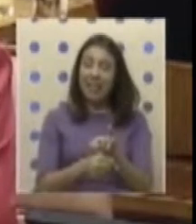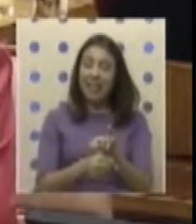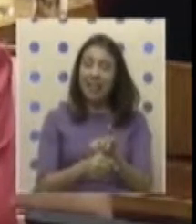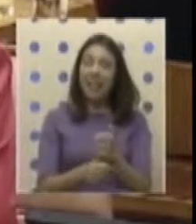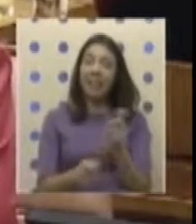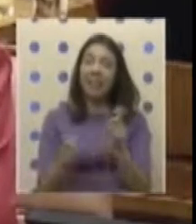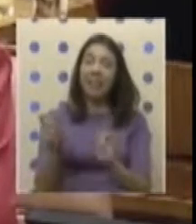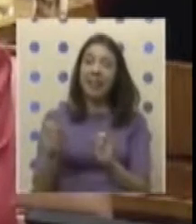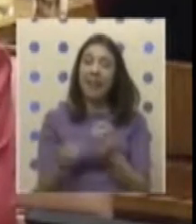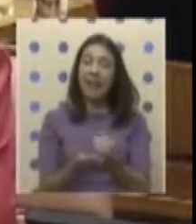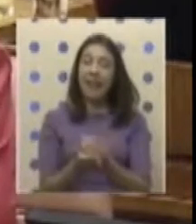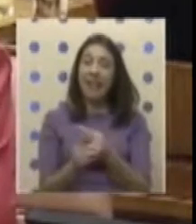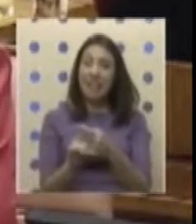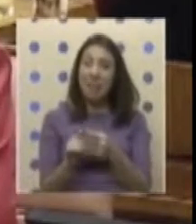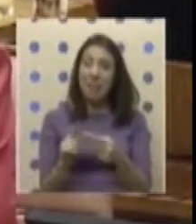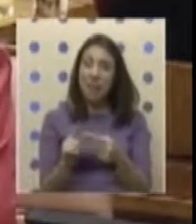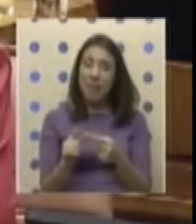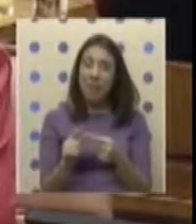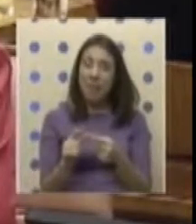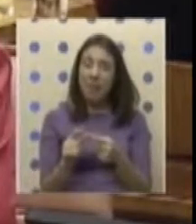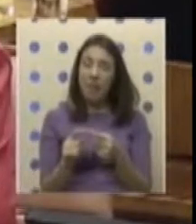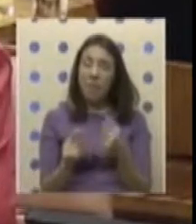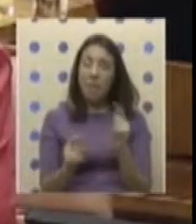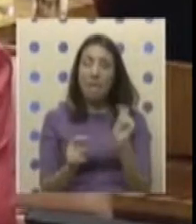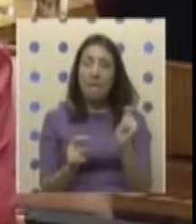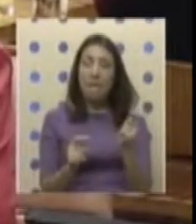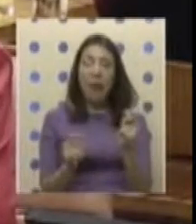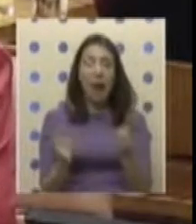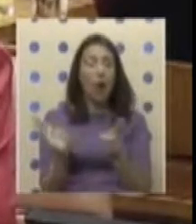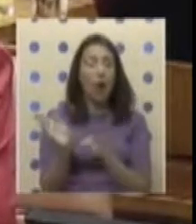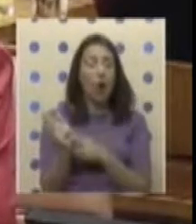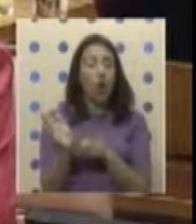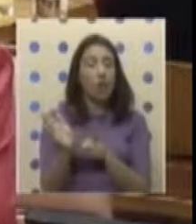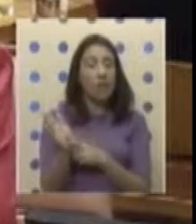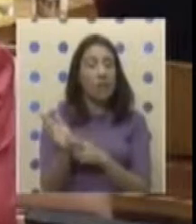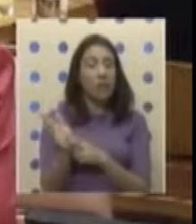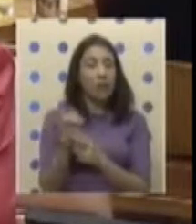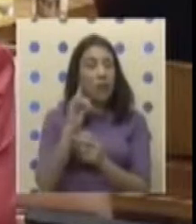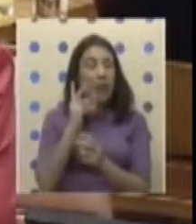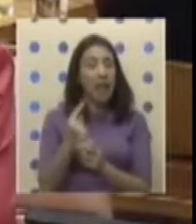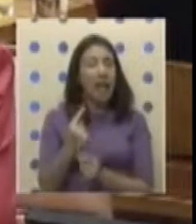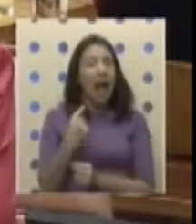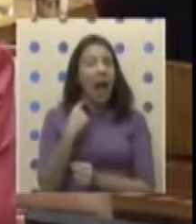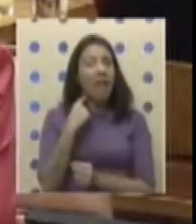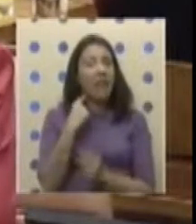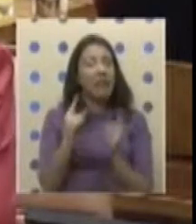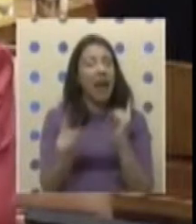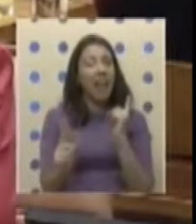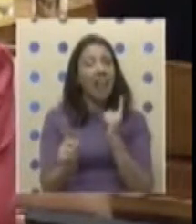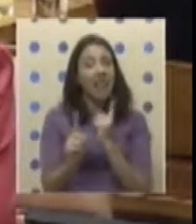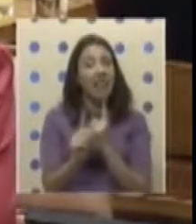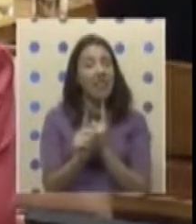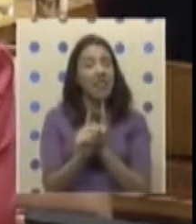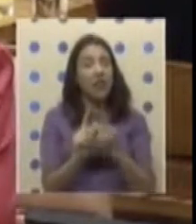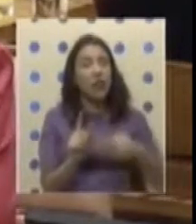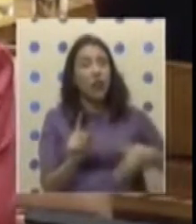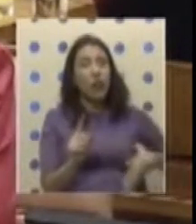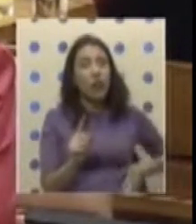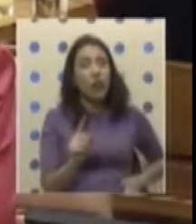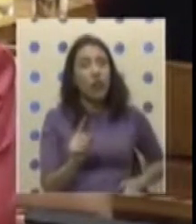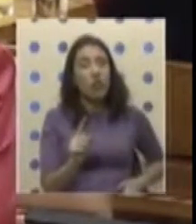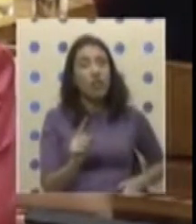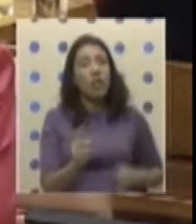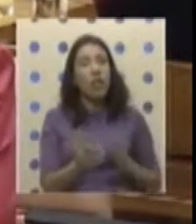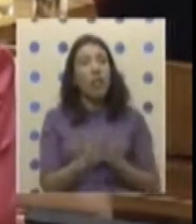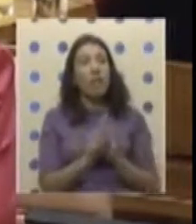a la gente de la clase media con respecto al pago de contribuciones que ellos tenían y que se afecta directamente al bolsillo. Muchas veces tienen